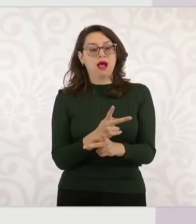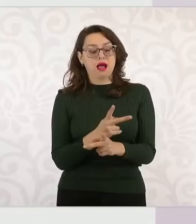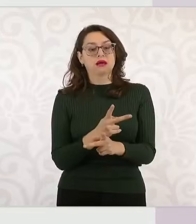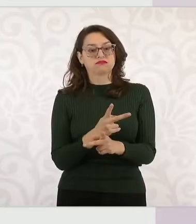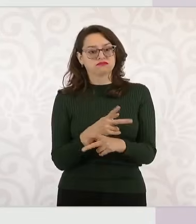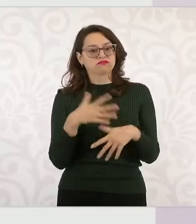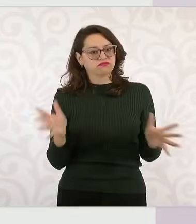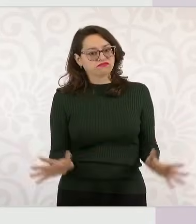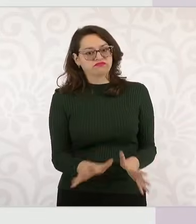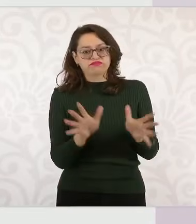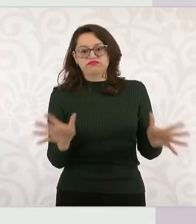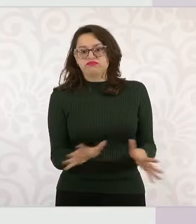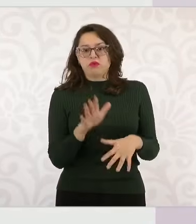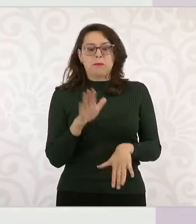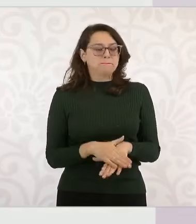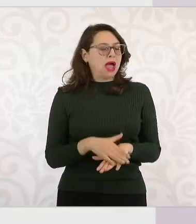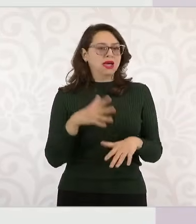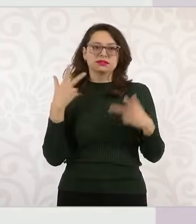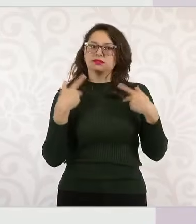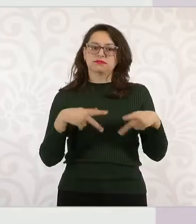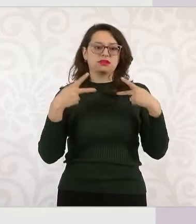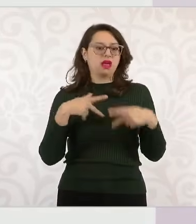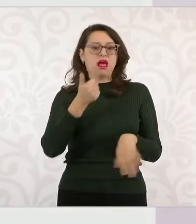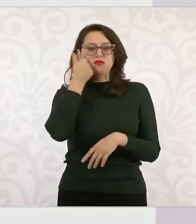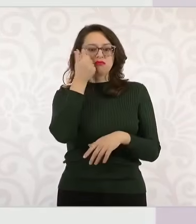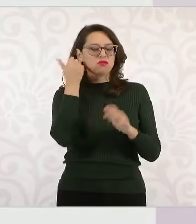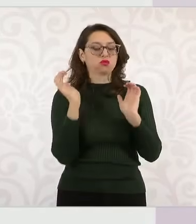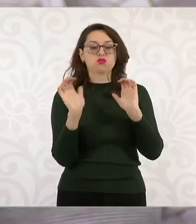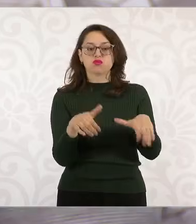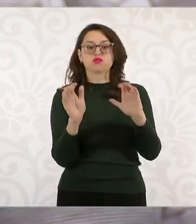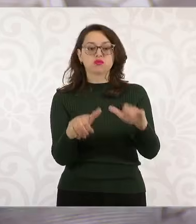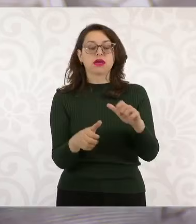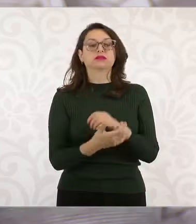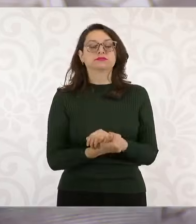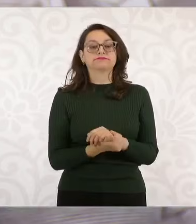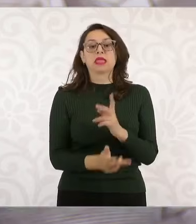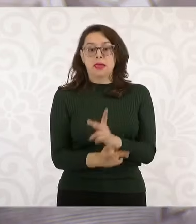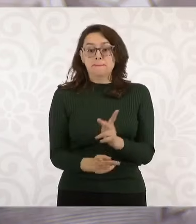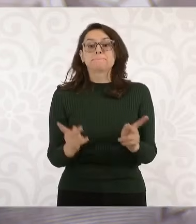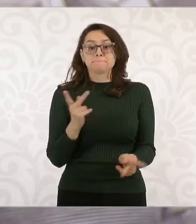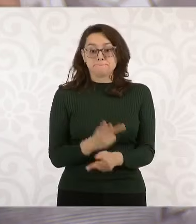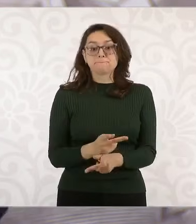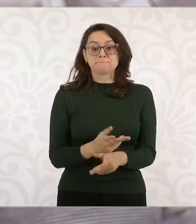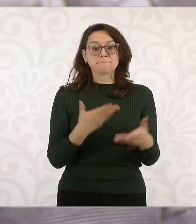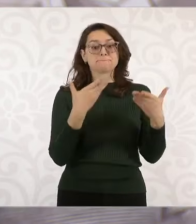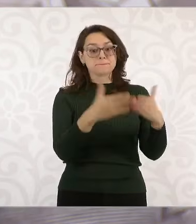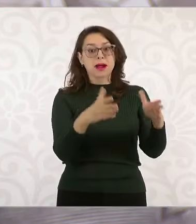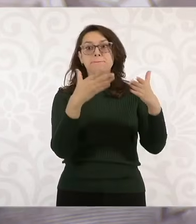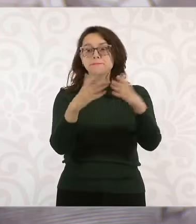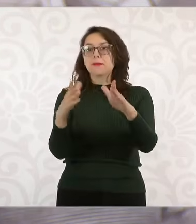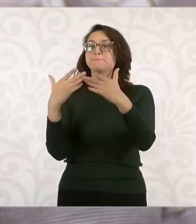teniendo mayor popularidad. Las preparatorias que está abriendo la presidenta, en algunas de